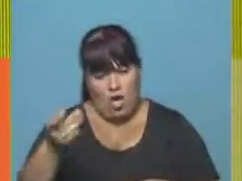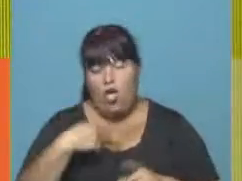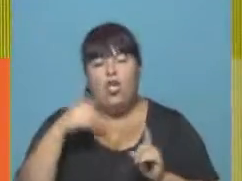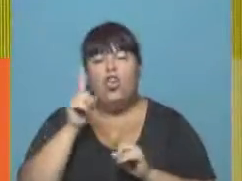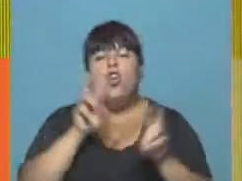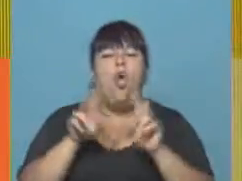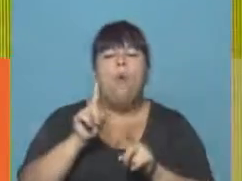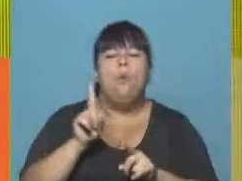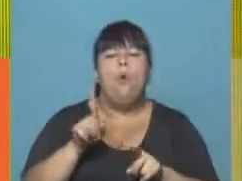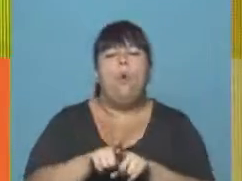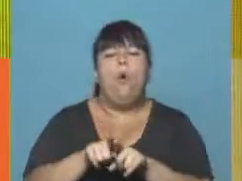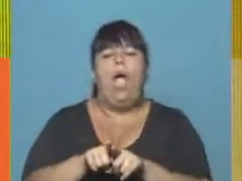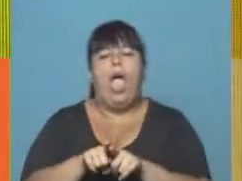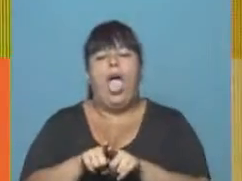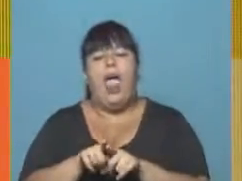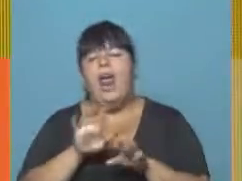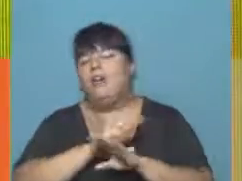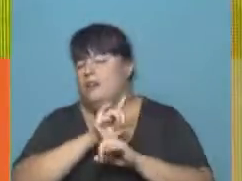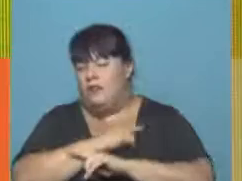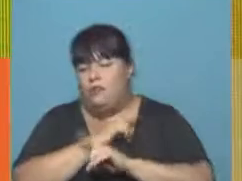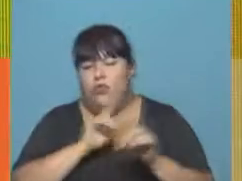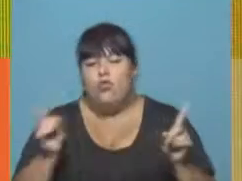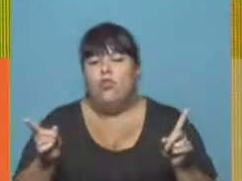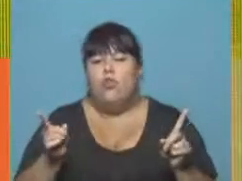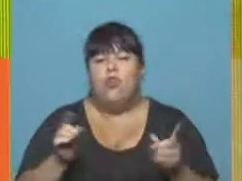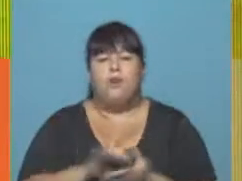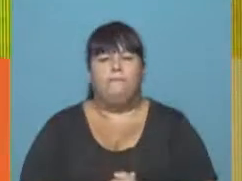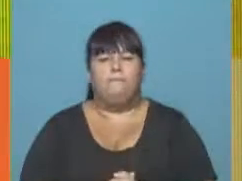estamos buscando bajo ningún punto de vista,